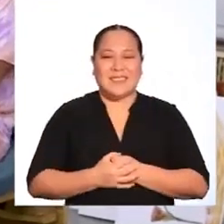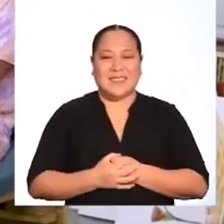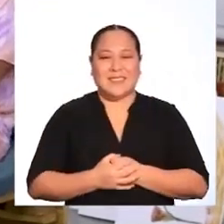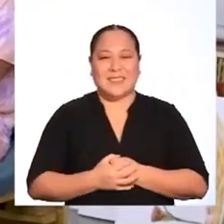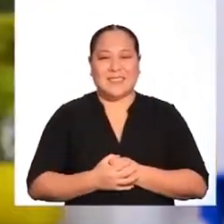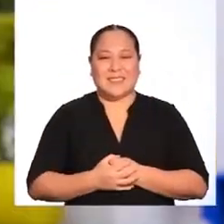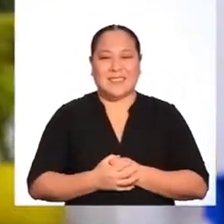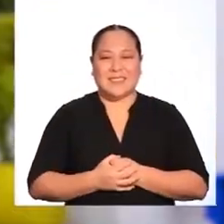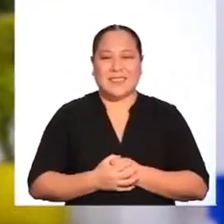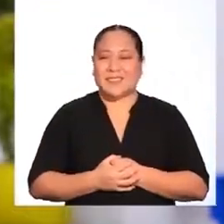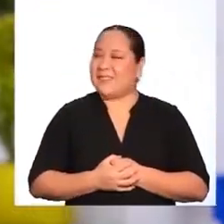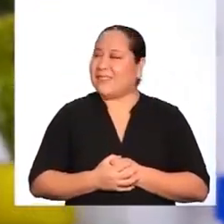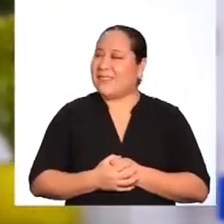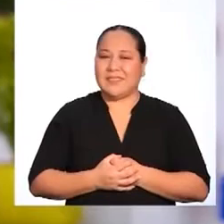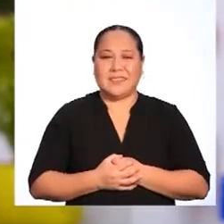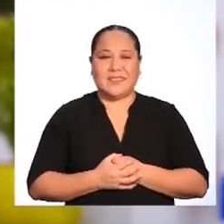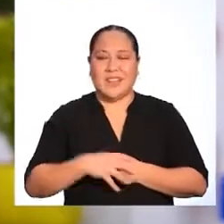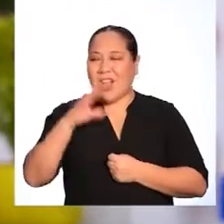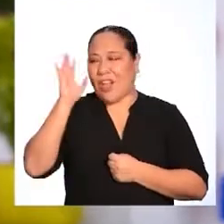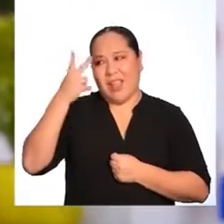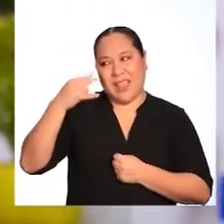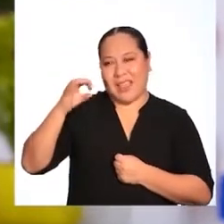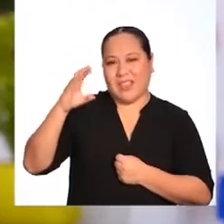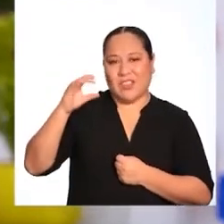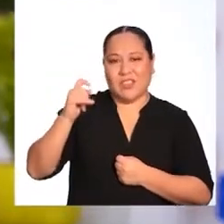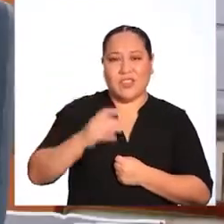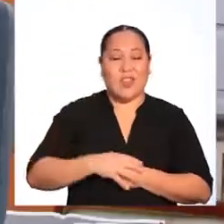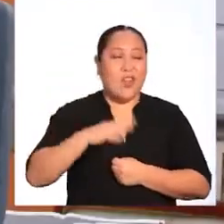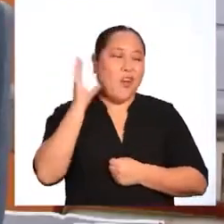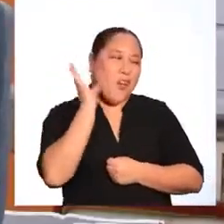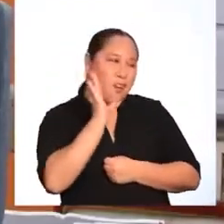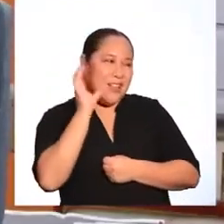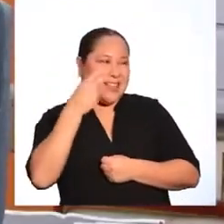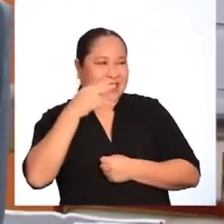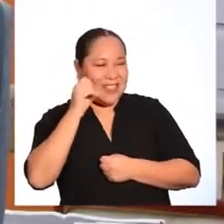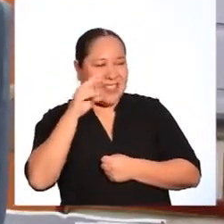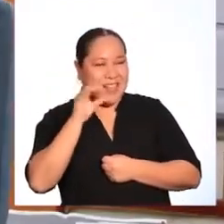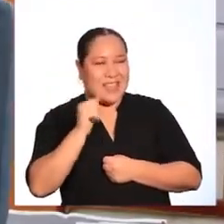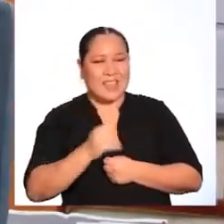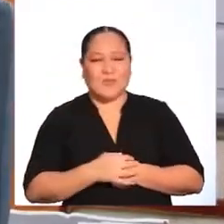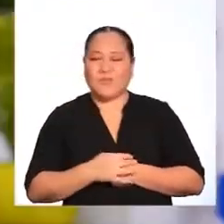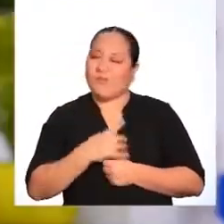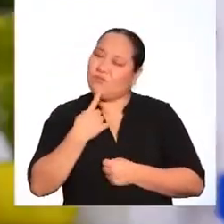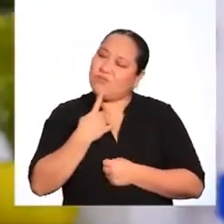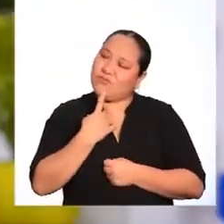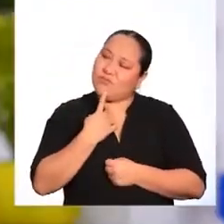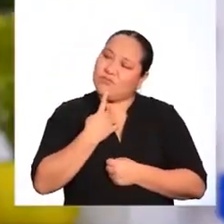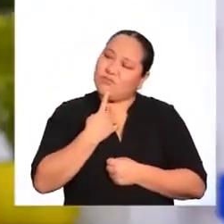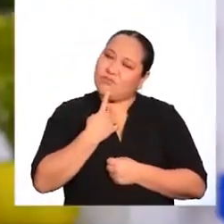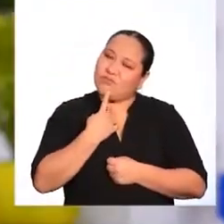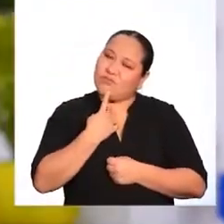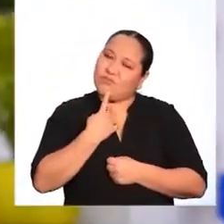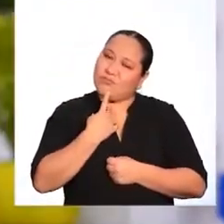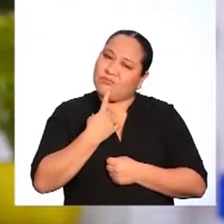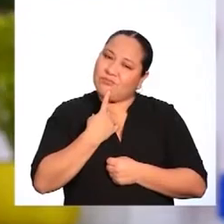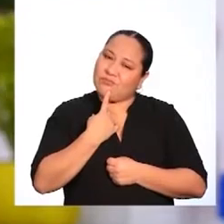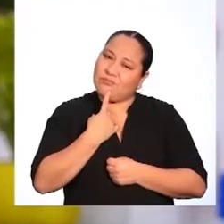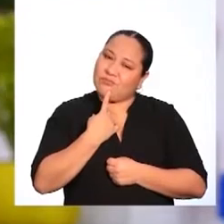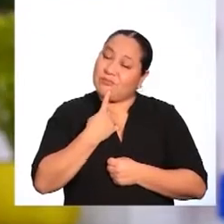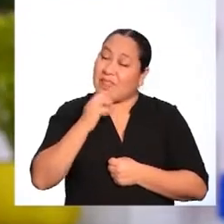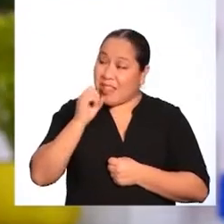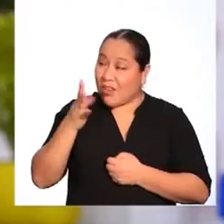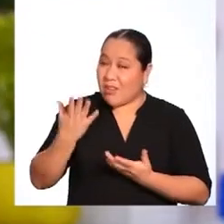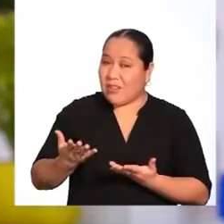bien para esta ola chancay y te